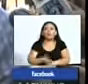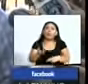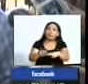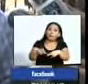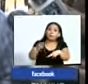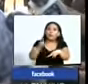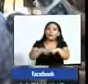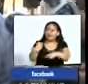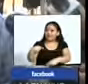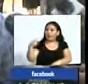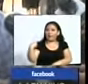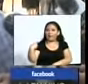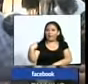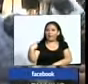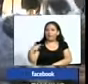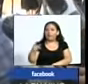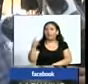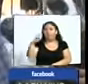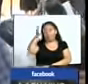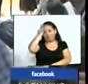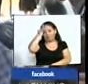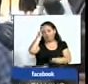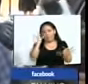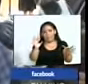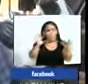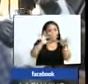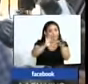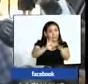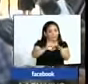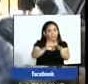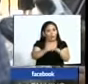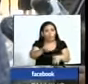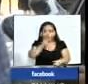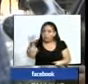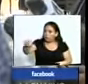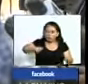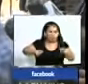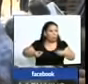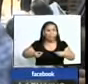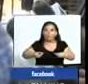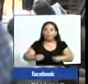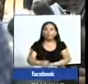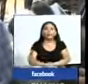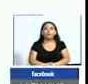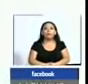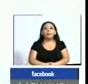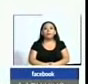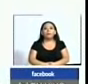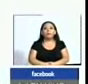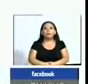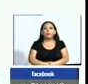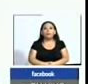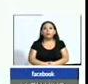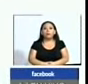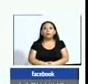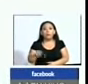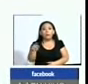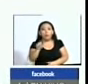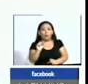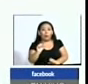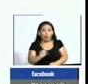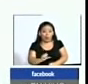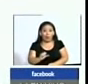lo que pasó ayer, tiene una íntima relación cuando se pide información que puedan esclarecer. Y para obtener fondos